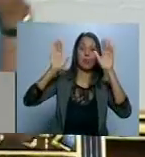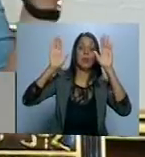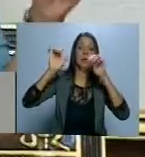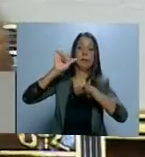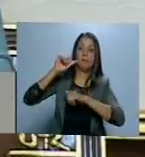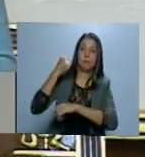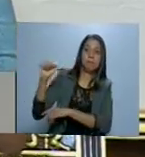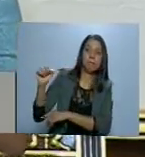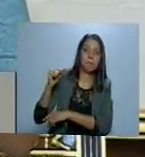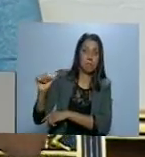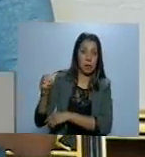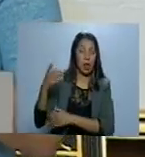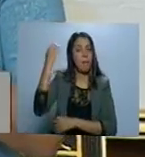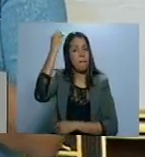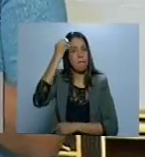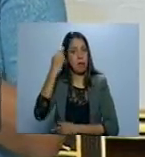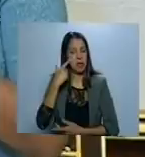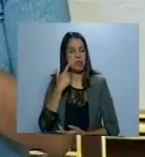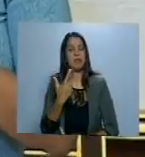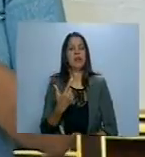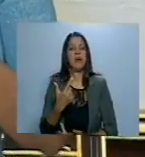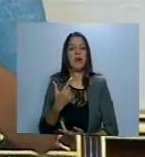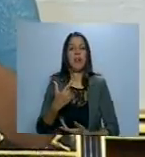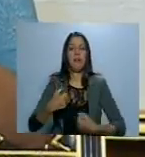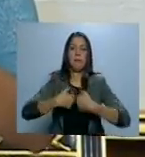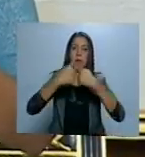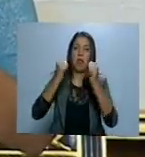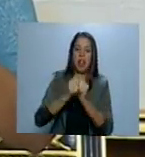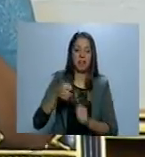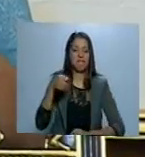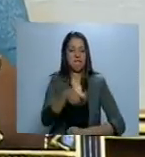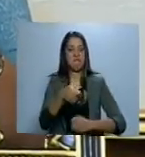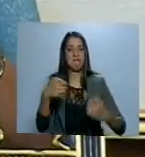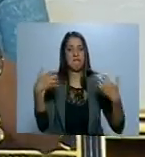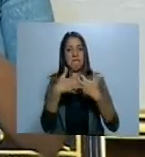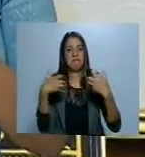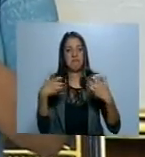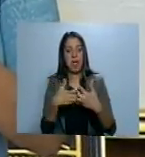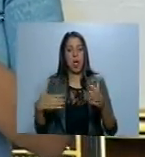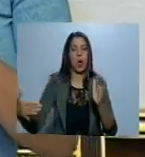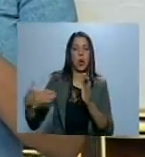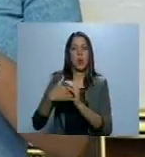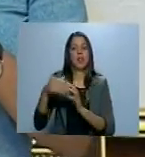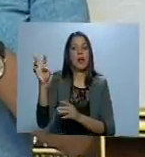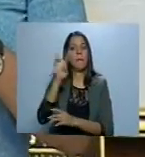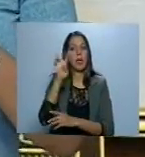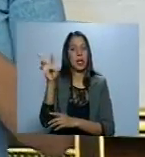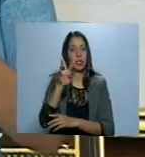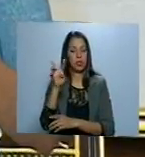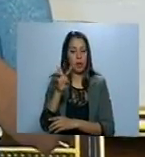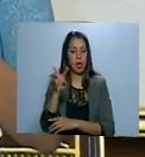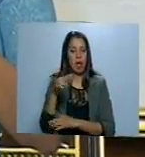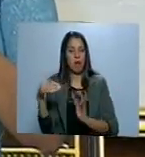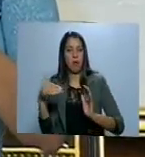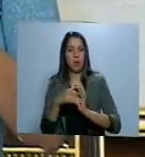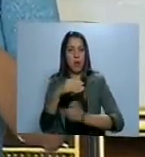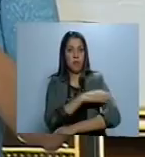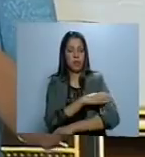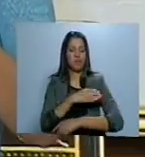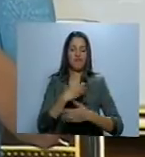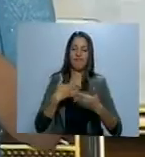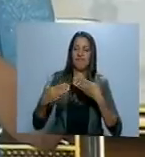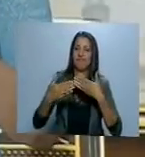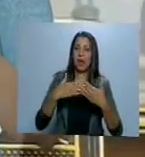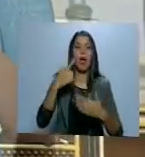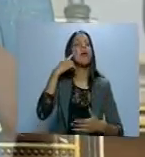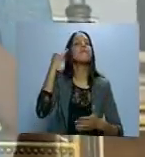y pensaron que desde las trincheras de la violencia podían arremeter y destruir al pueblo de Venezuela, aquí está una